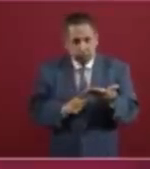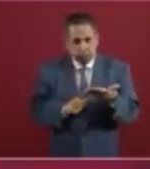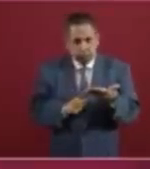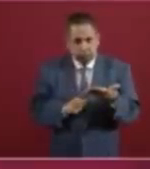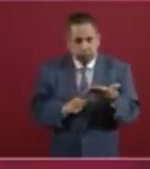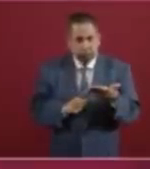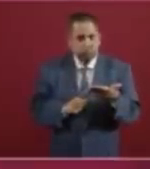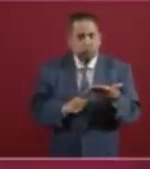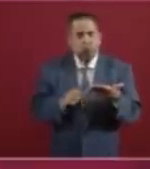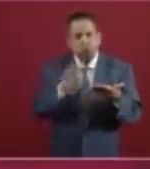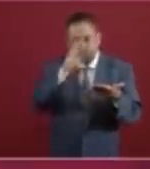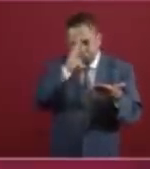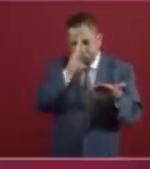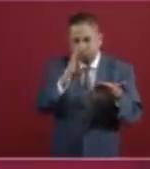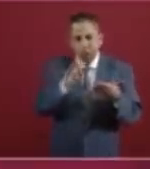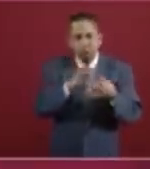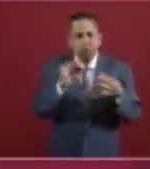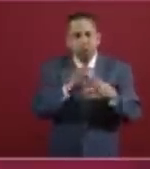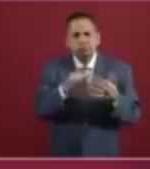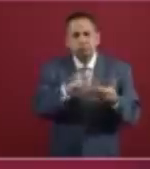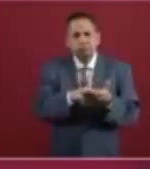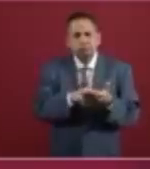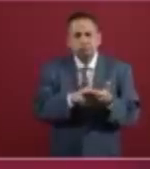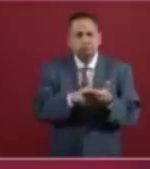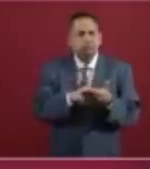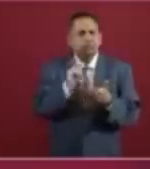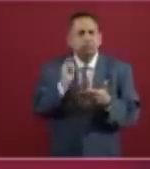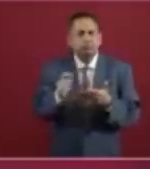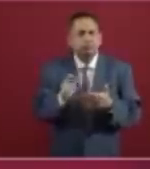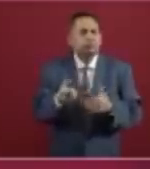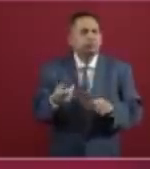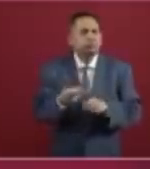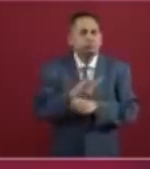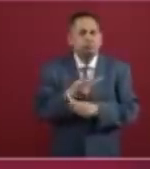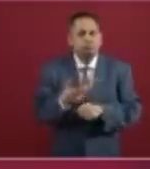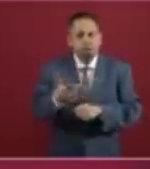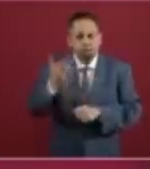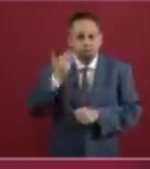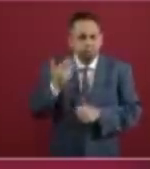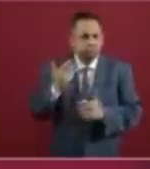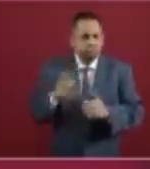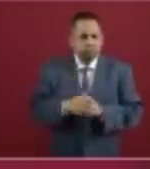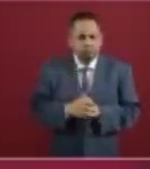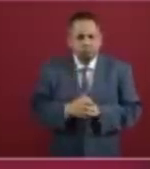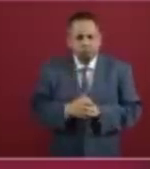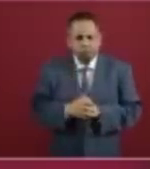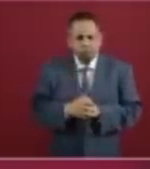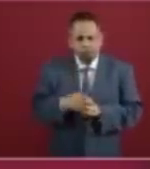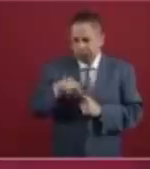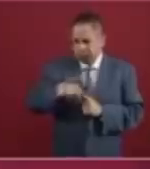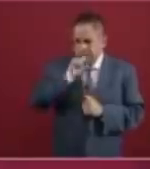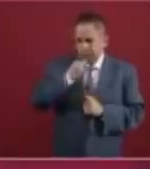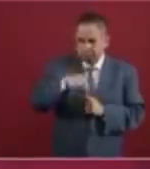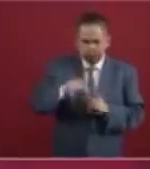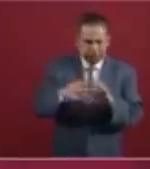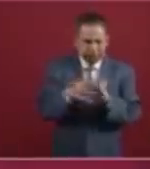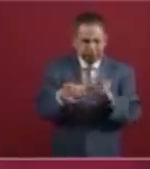más que nada dirigida a lo que se hizo, lo que se manifestó aquí en